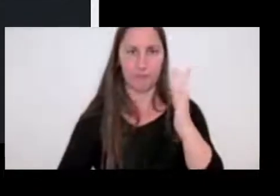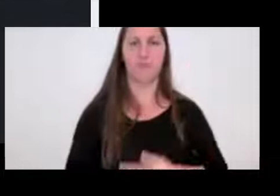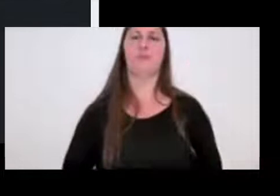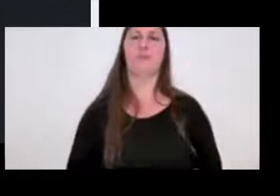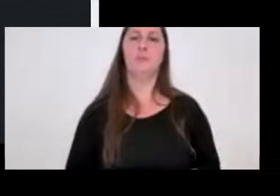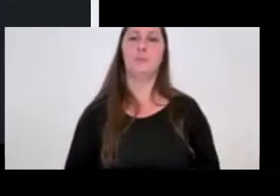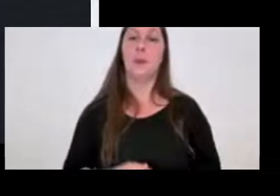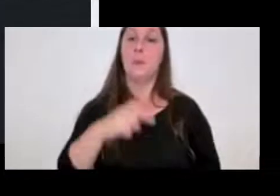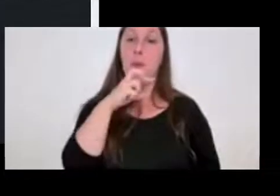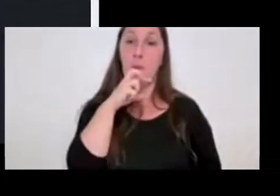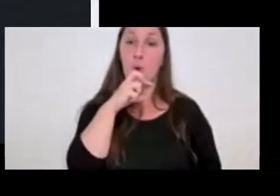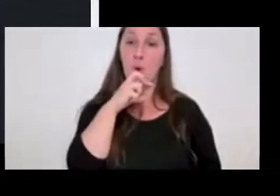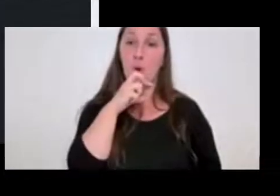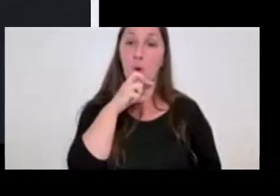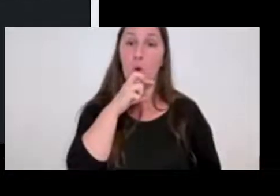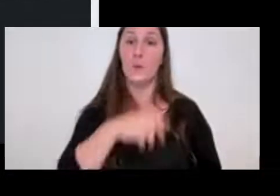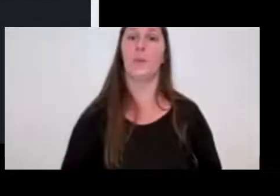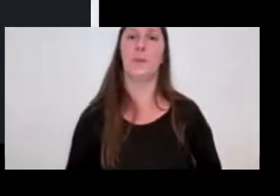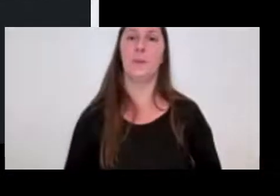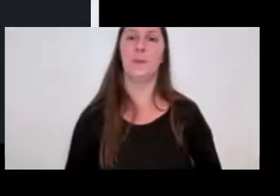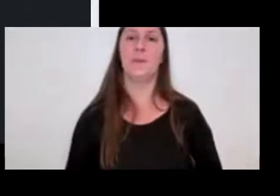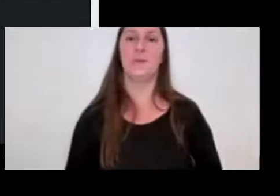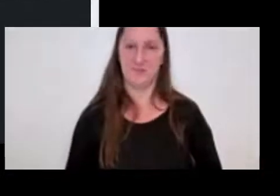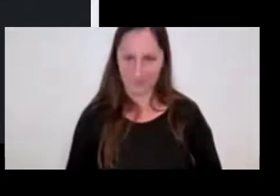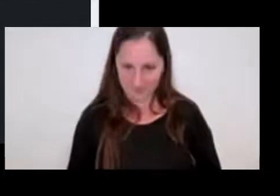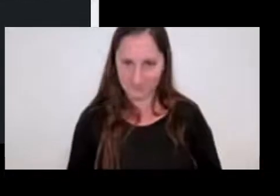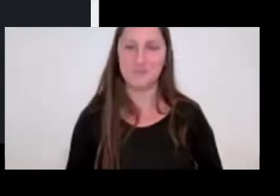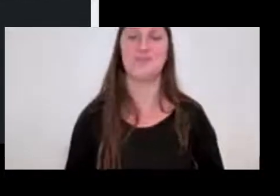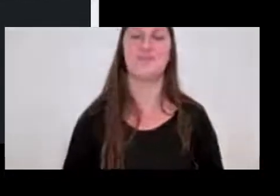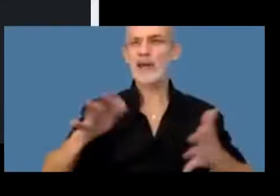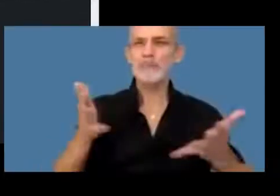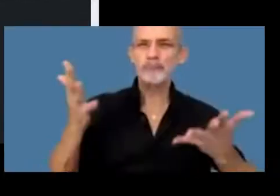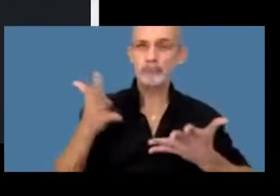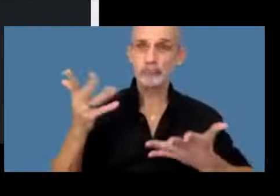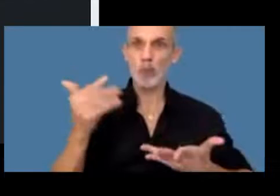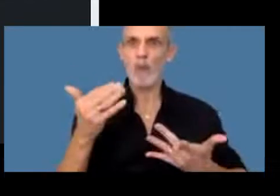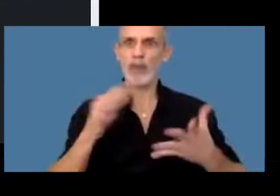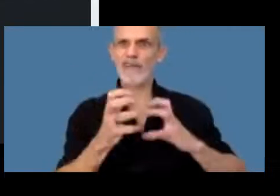Si eso no viola la intangibilidad del salario, no sé qué lo puede afectar, ¿eh?